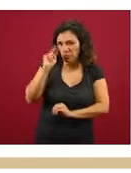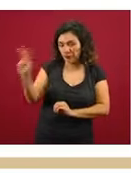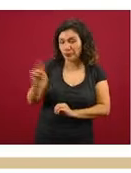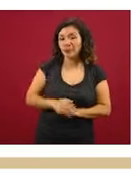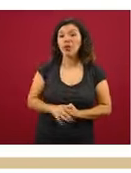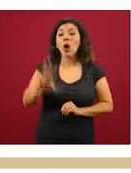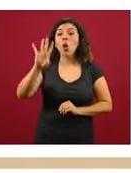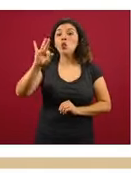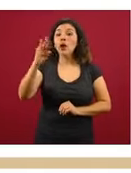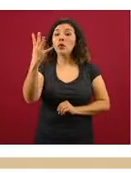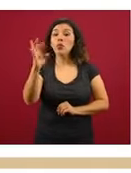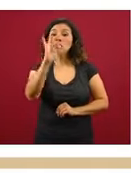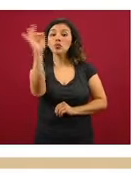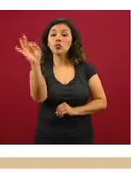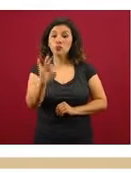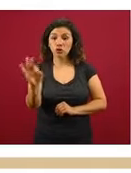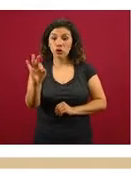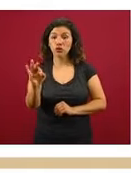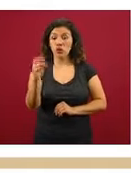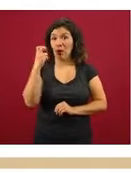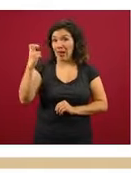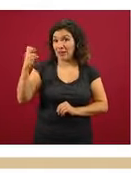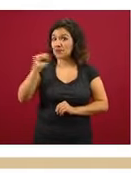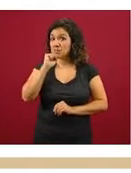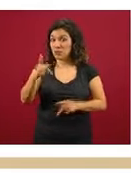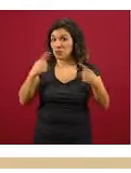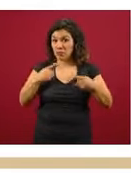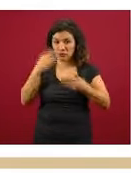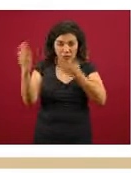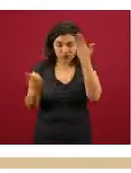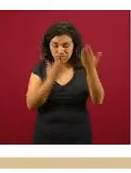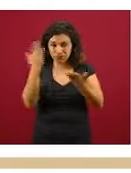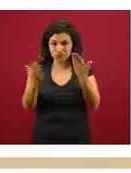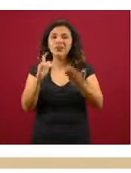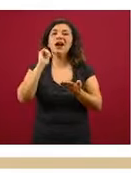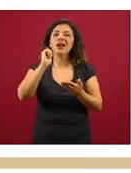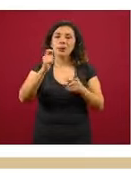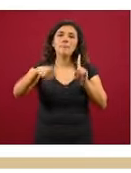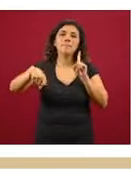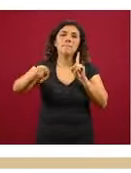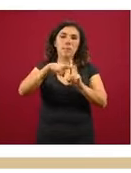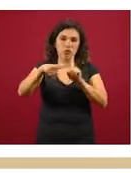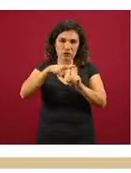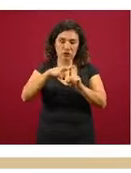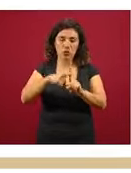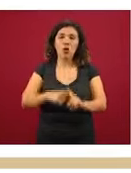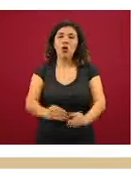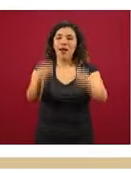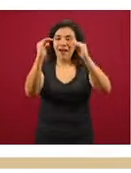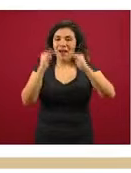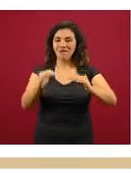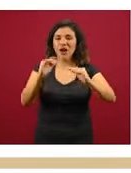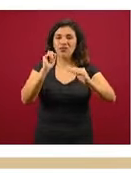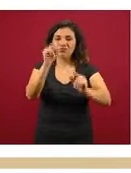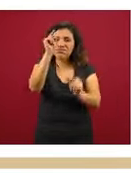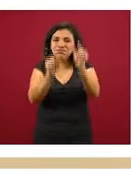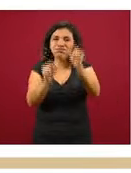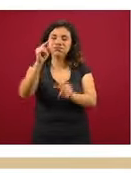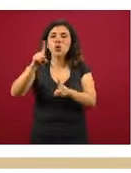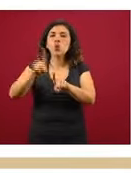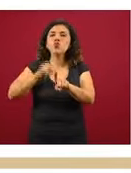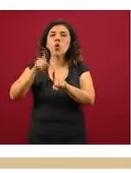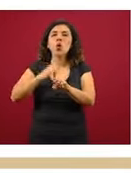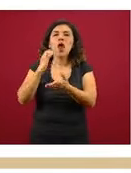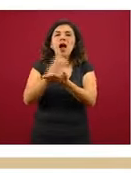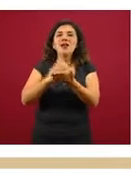El 44% de estas personas estudiadas ha sido positiva y están graficadas precisamente en las barras de